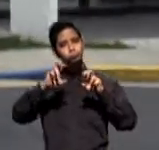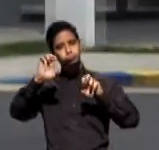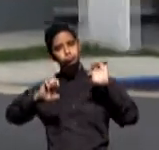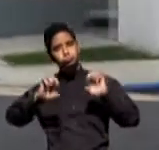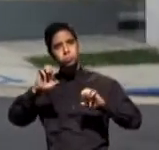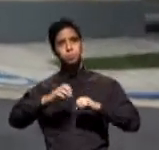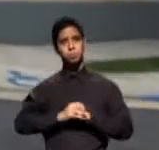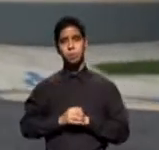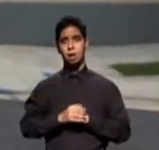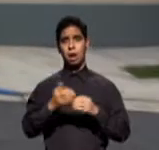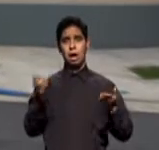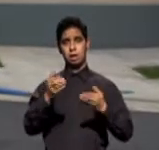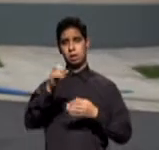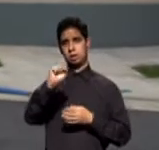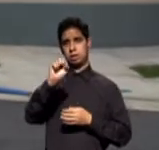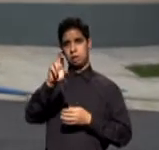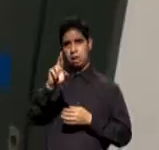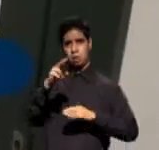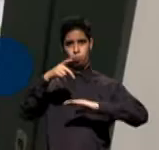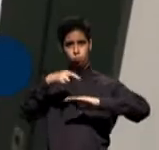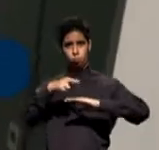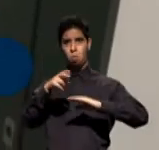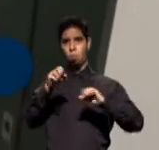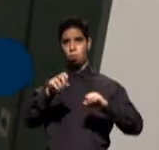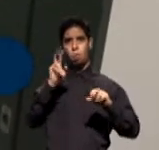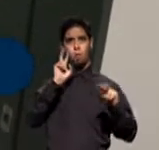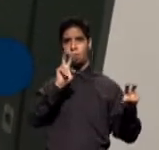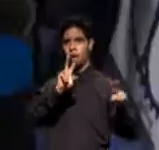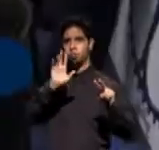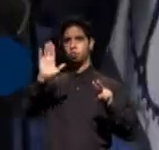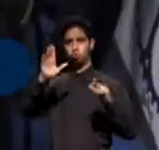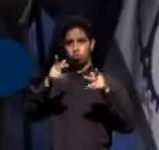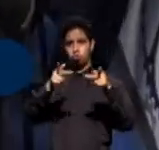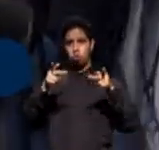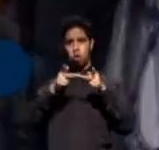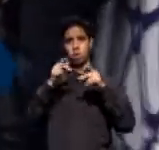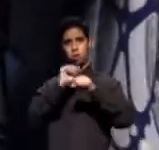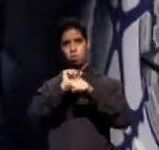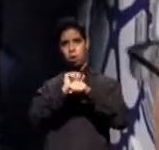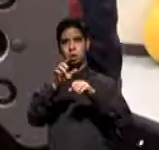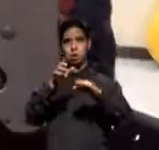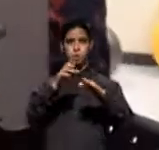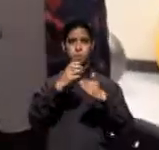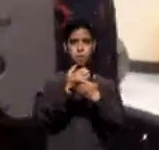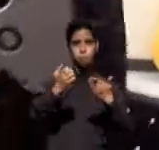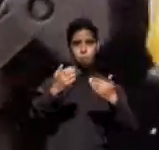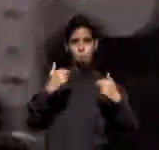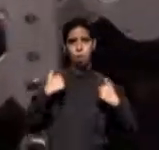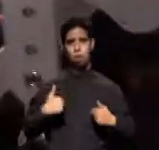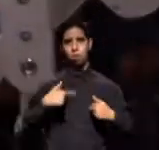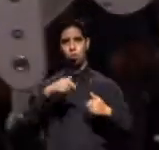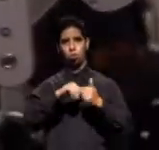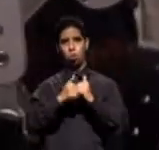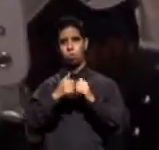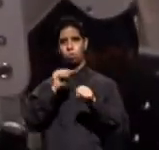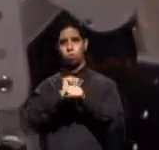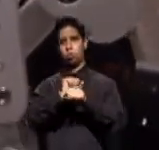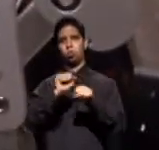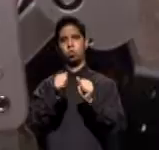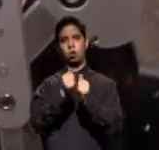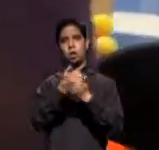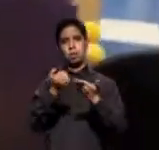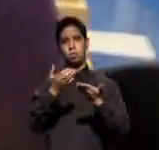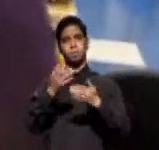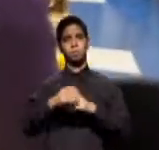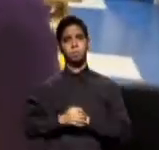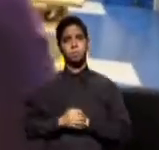de Puerto Rico, en donde tuvimos la oportunidad de ver sus facilidades, equipo humano y una inversión en instrumentos de trabajo, que ha logrado ayudar